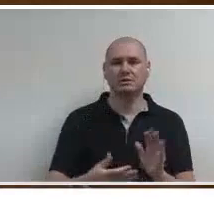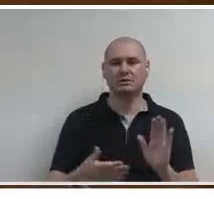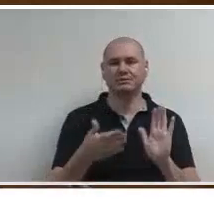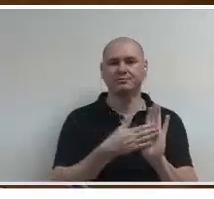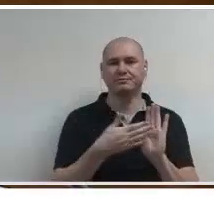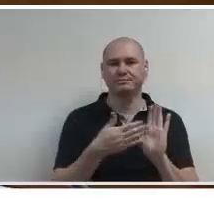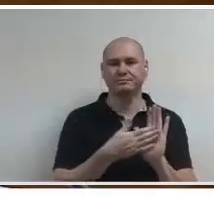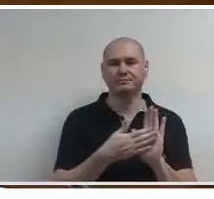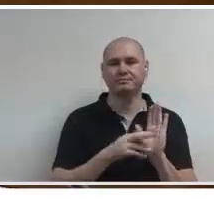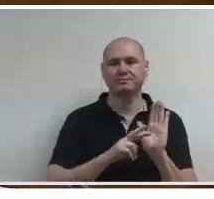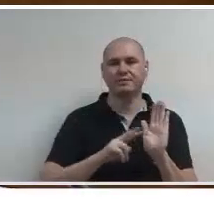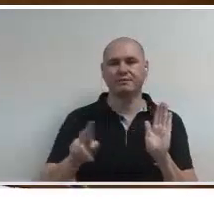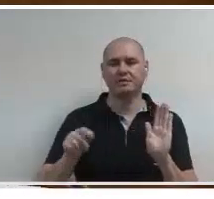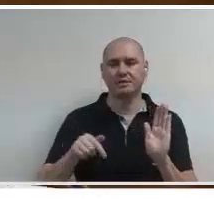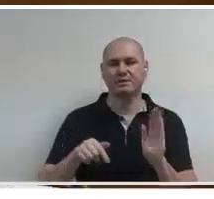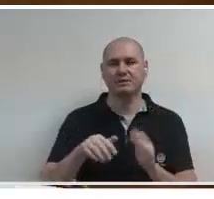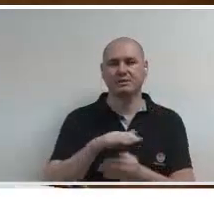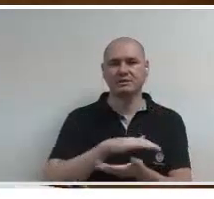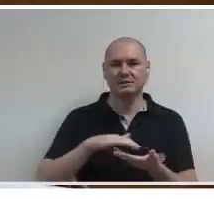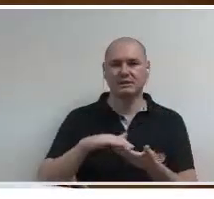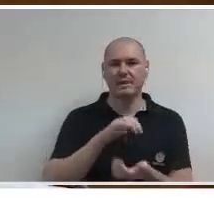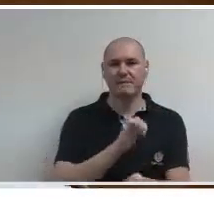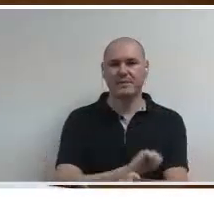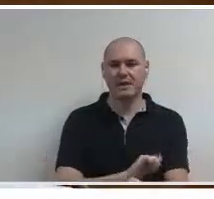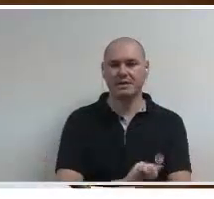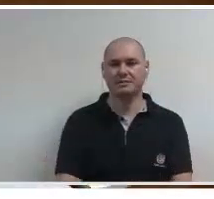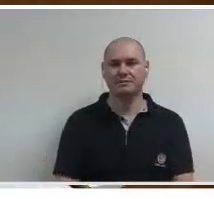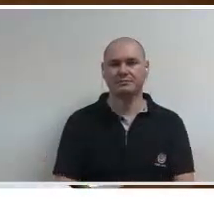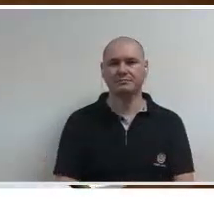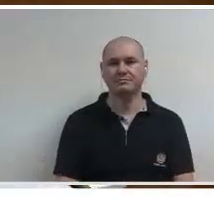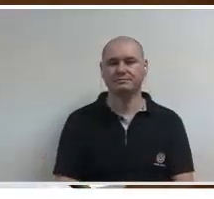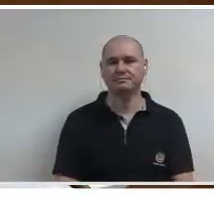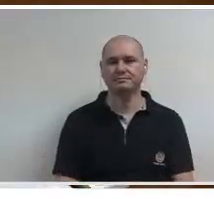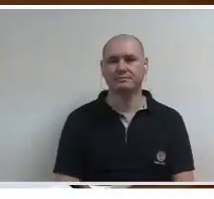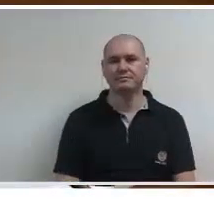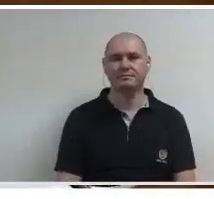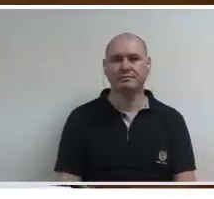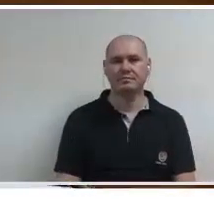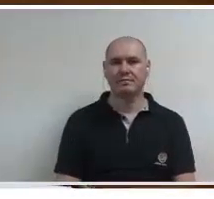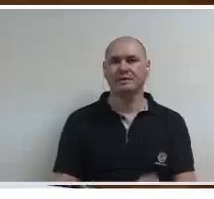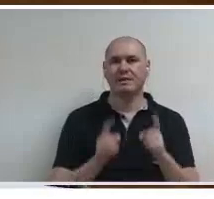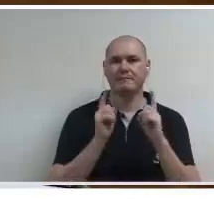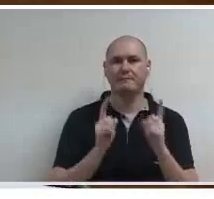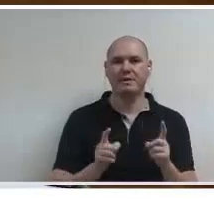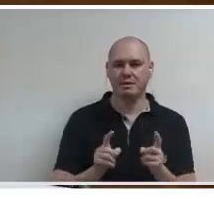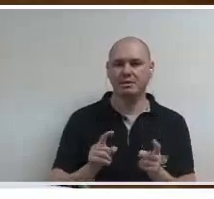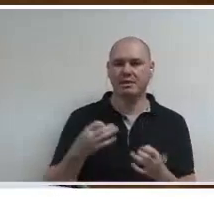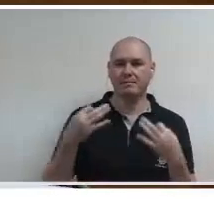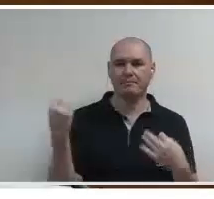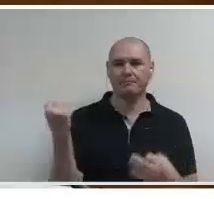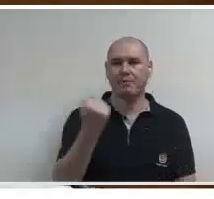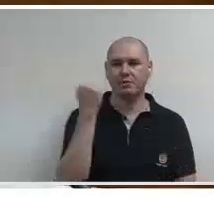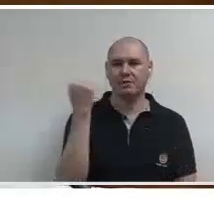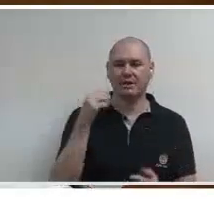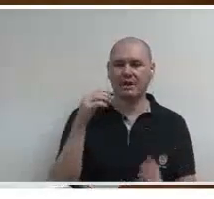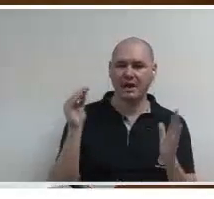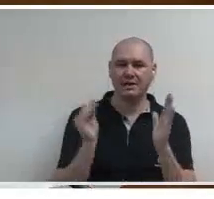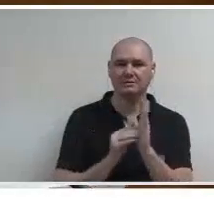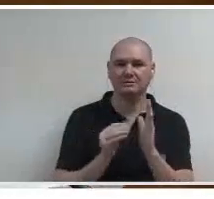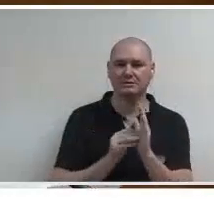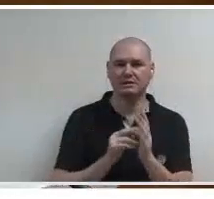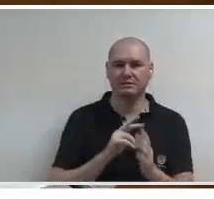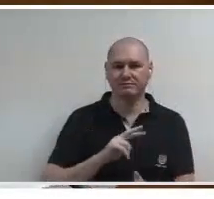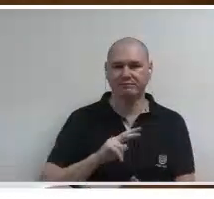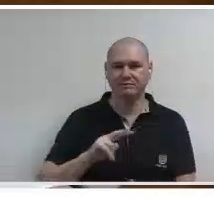escuere, un pe ánico, y pe. Sistema penal, pe. Ja, y por nada, va a todo